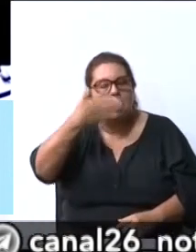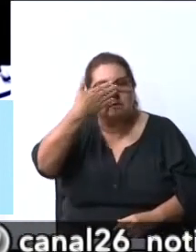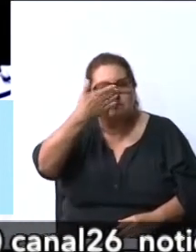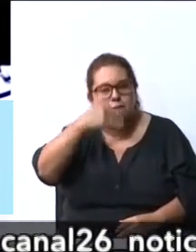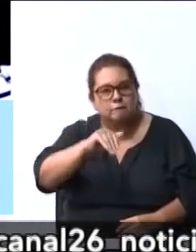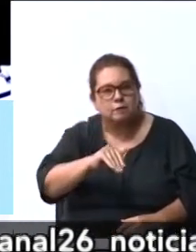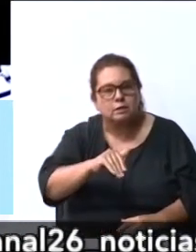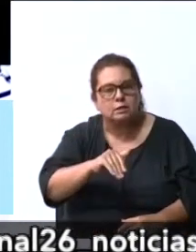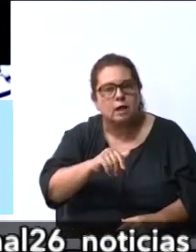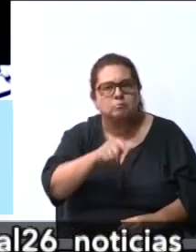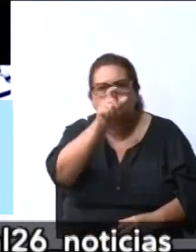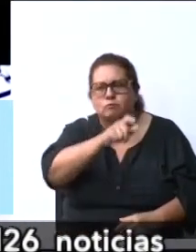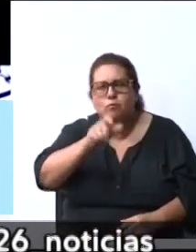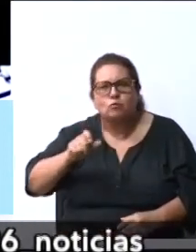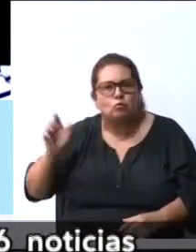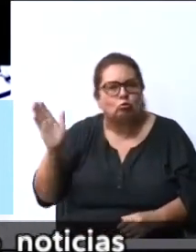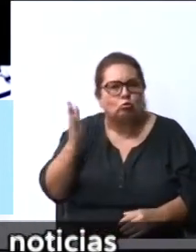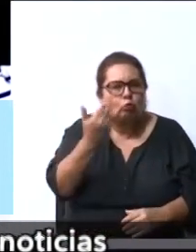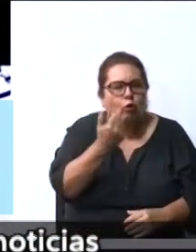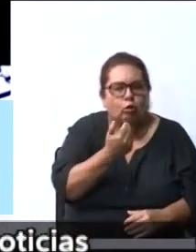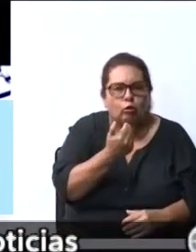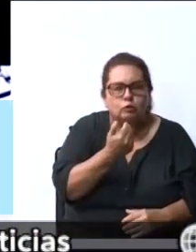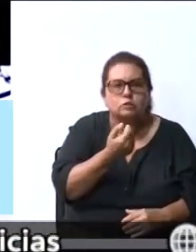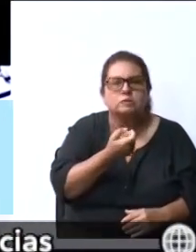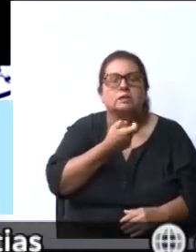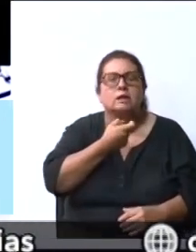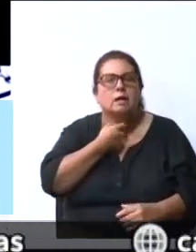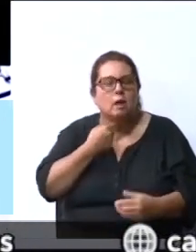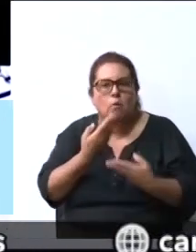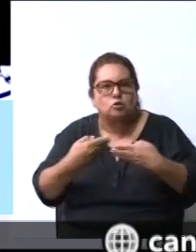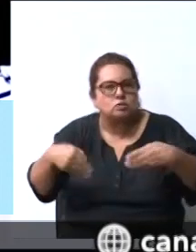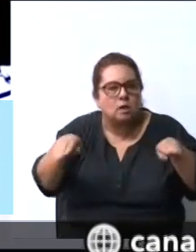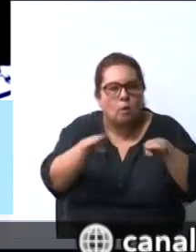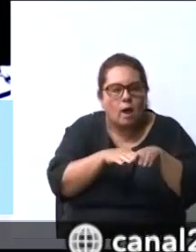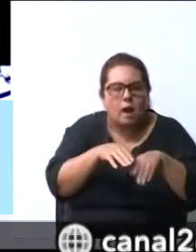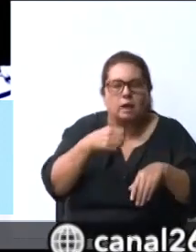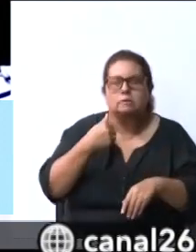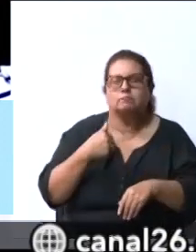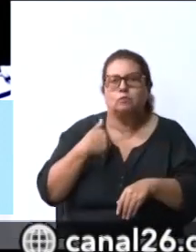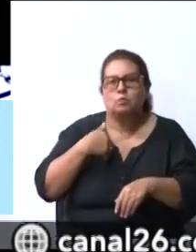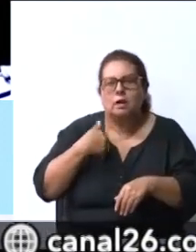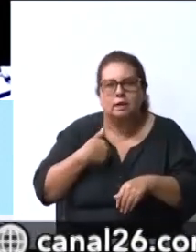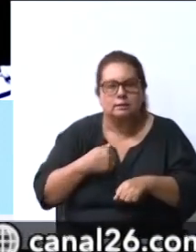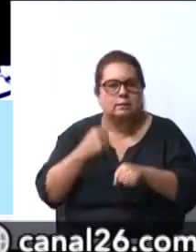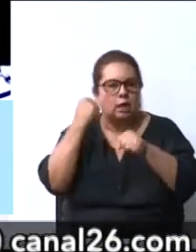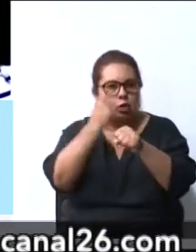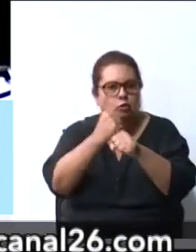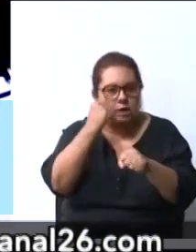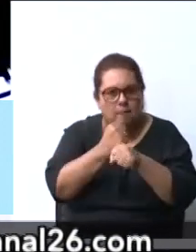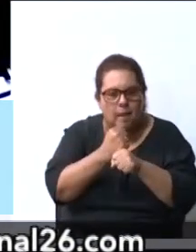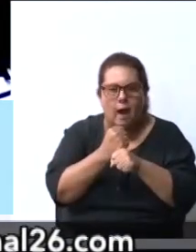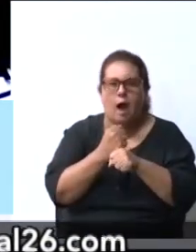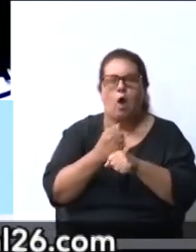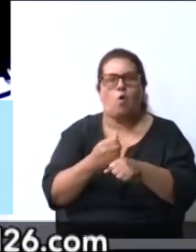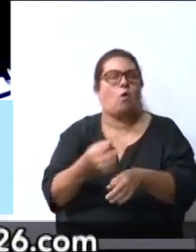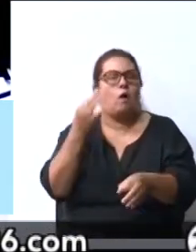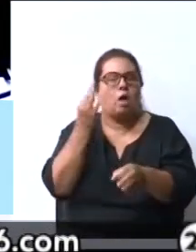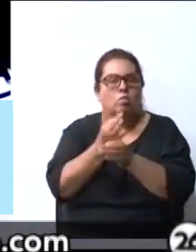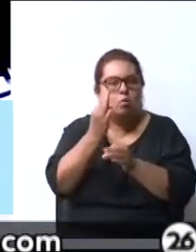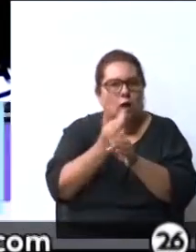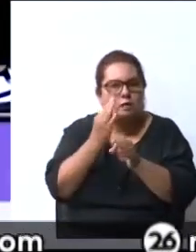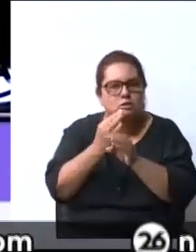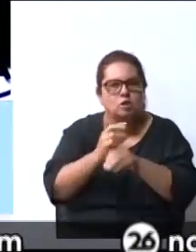elija. Porque todas las transformaciones que valen la pena llevan tiempo. Y aunque hayamos tenido éxito en las que